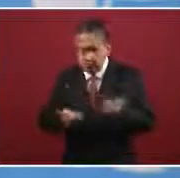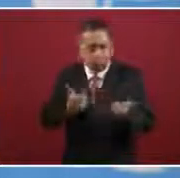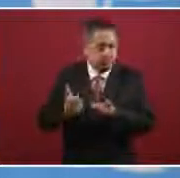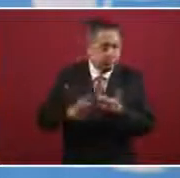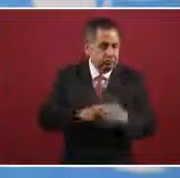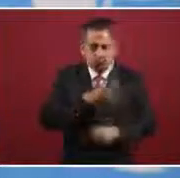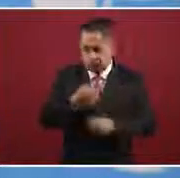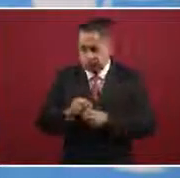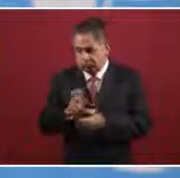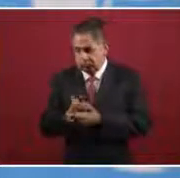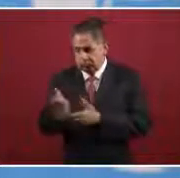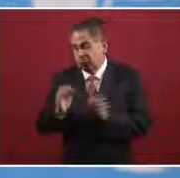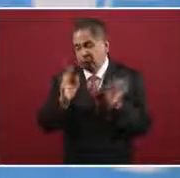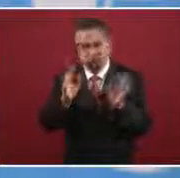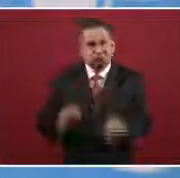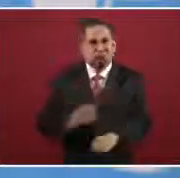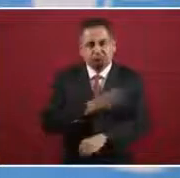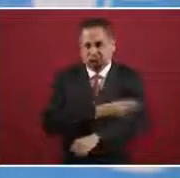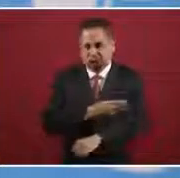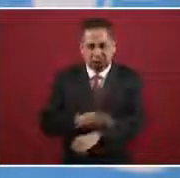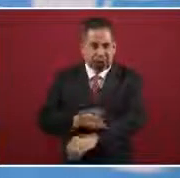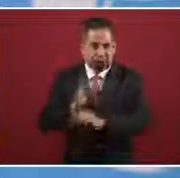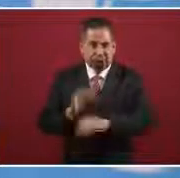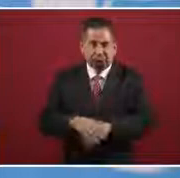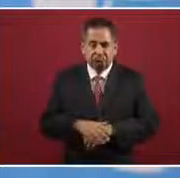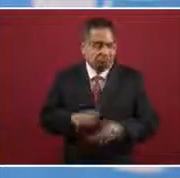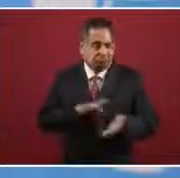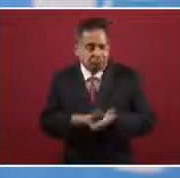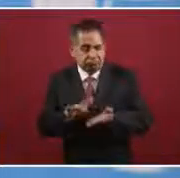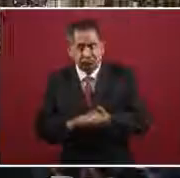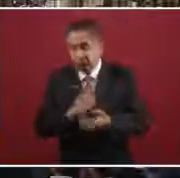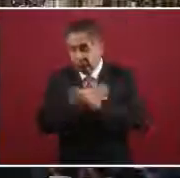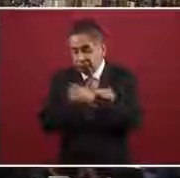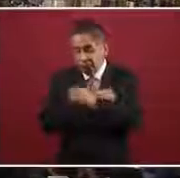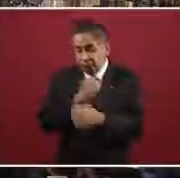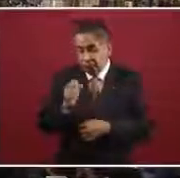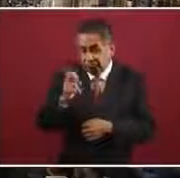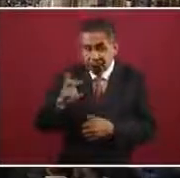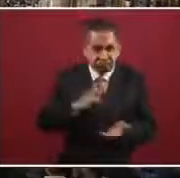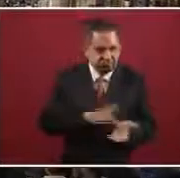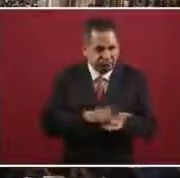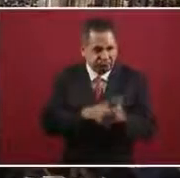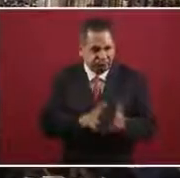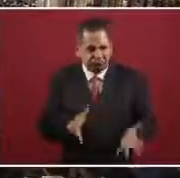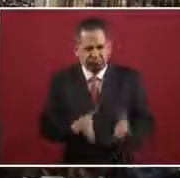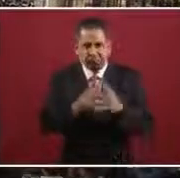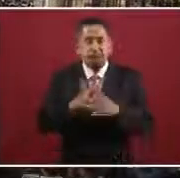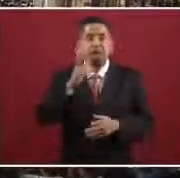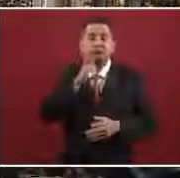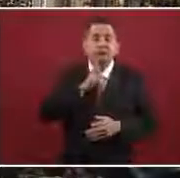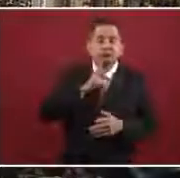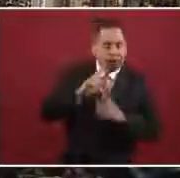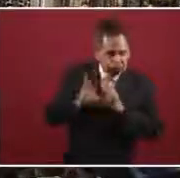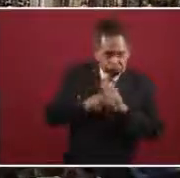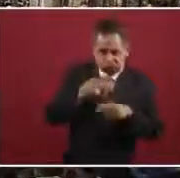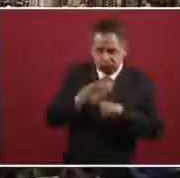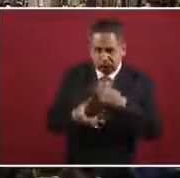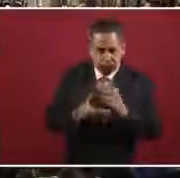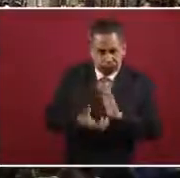los trabajadores, el que impulsa la educación pública y el que rescata el petróleo